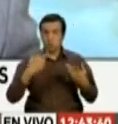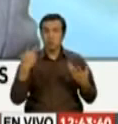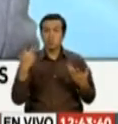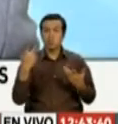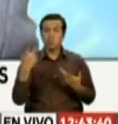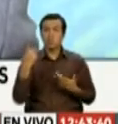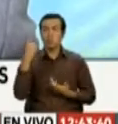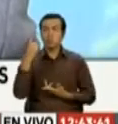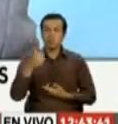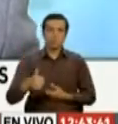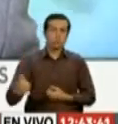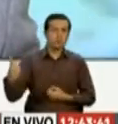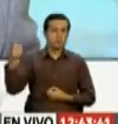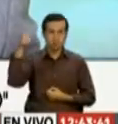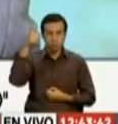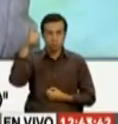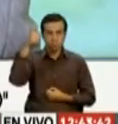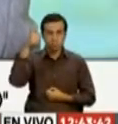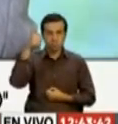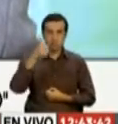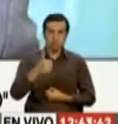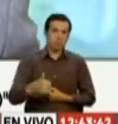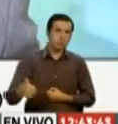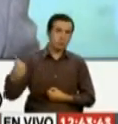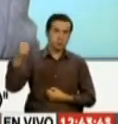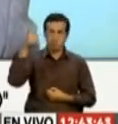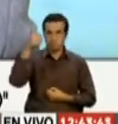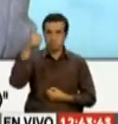Un distinguido y alto